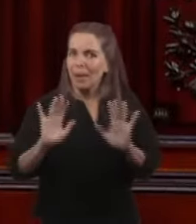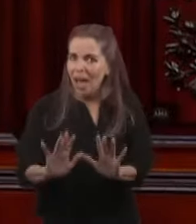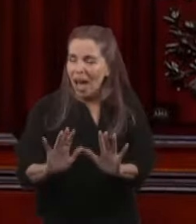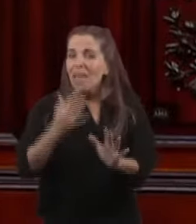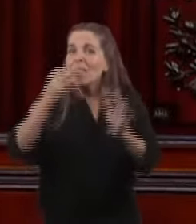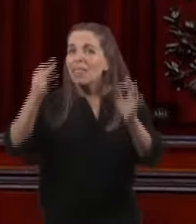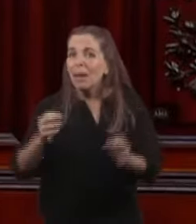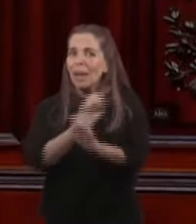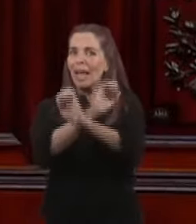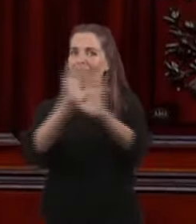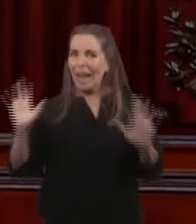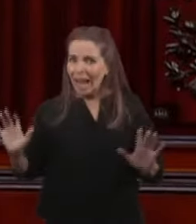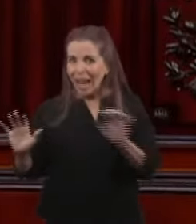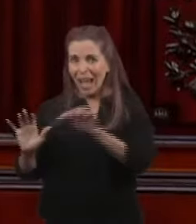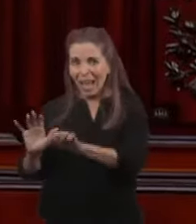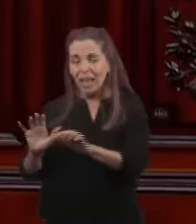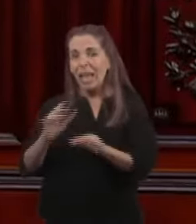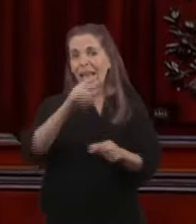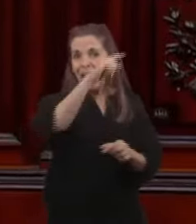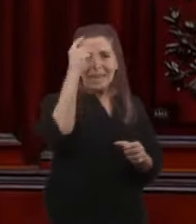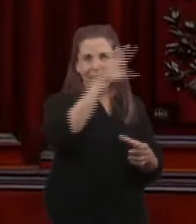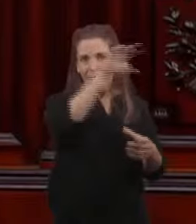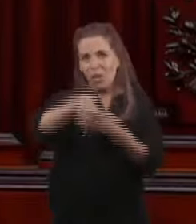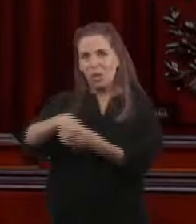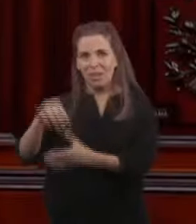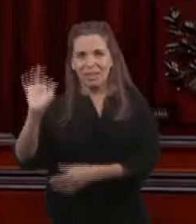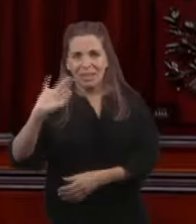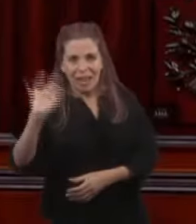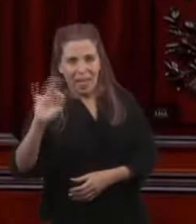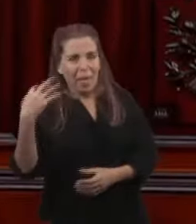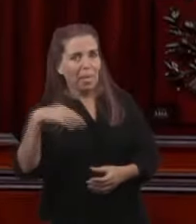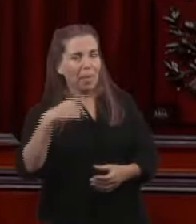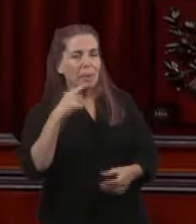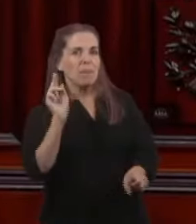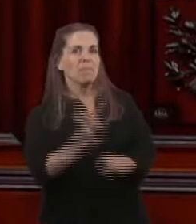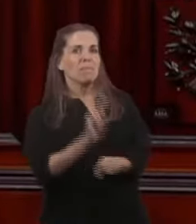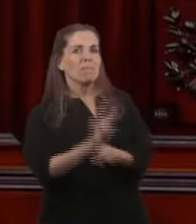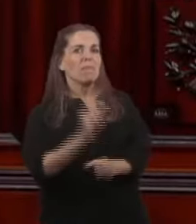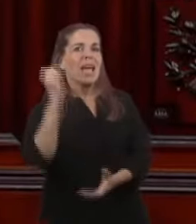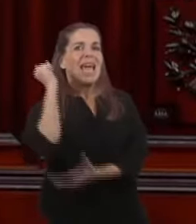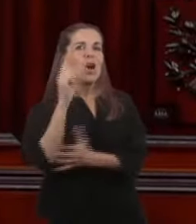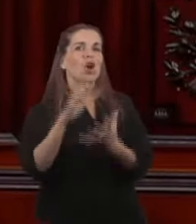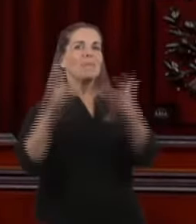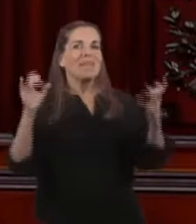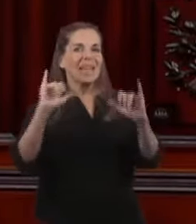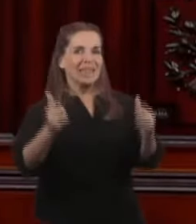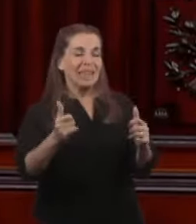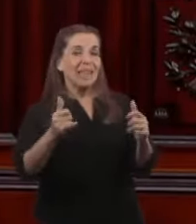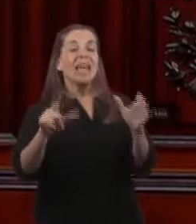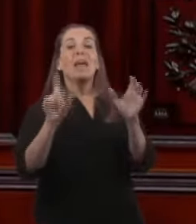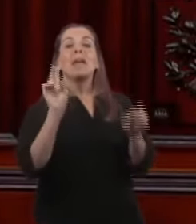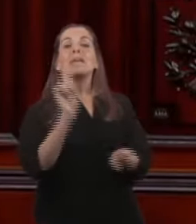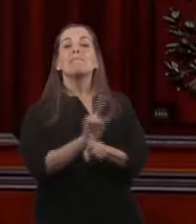real el estado no tiene nada que hacer más que garantizar la estabilidad macroeconómica y el Imperio de la ley